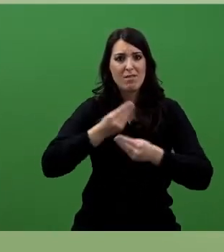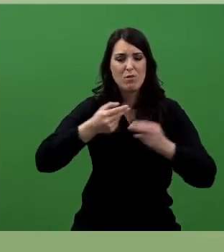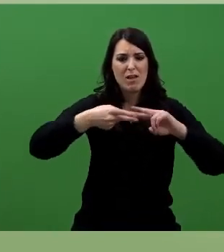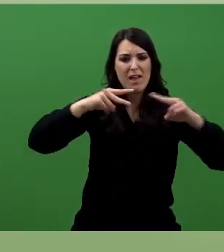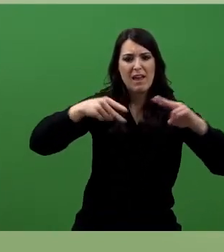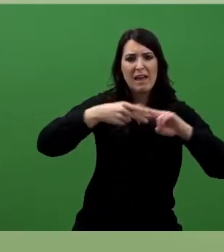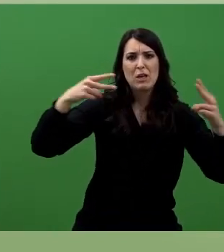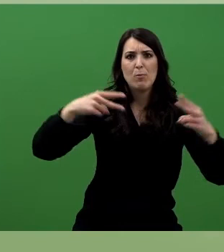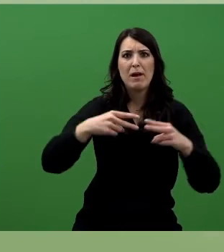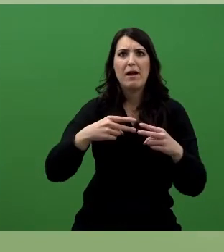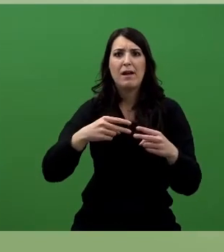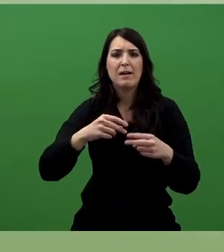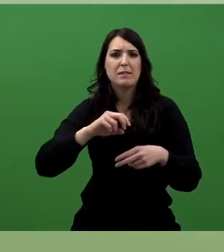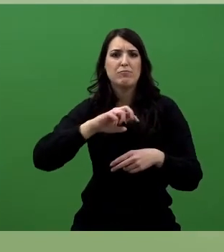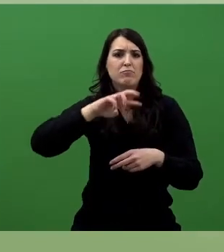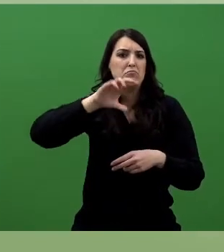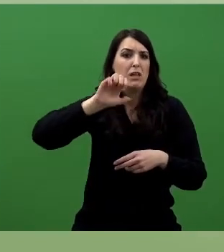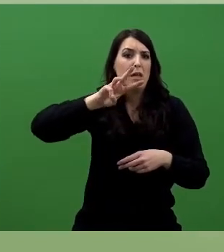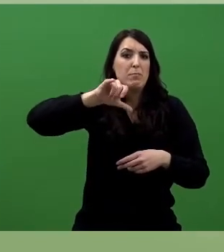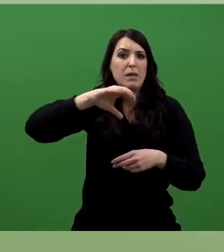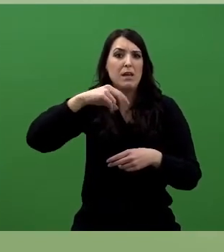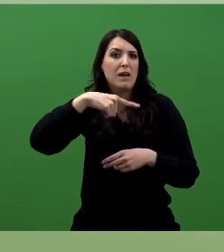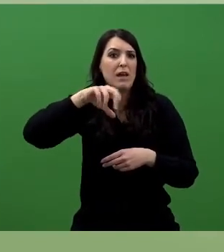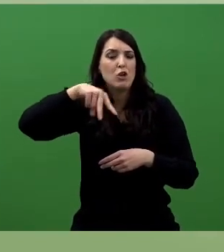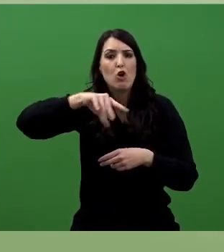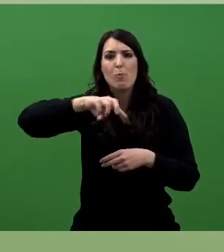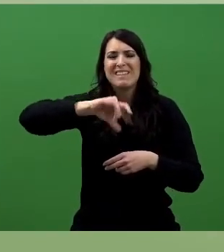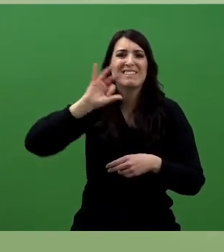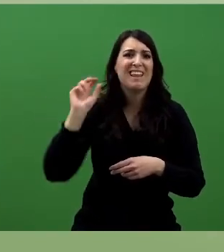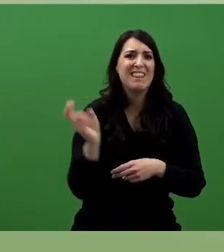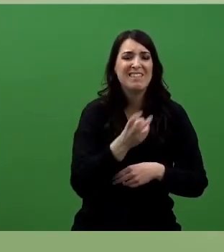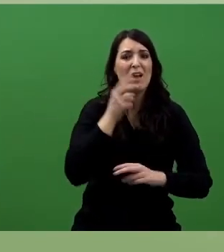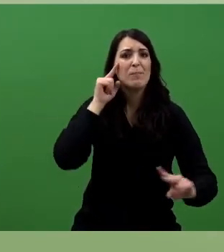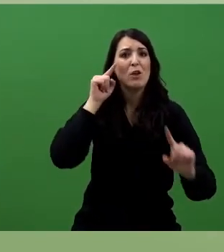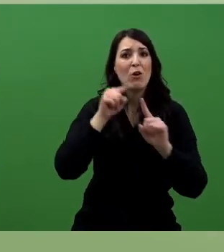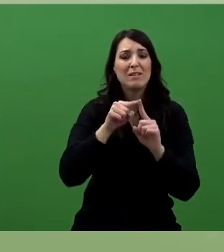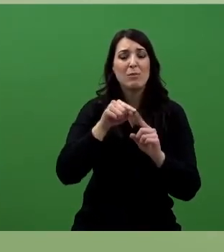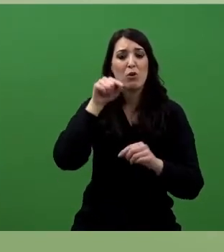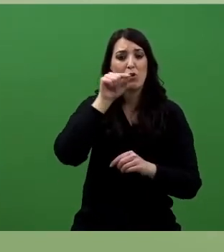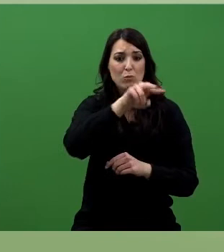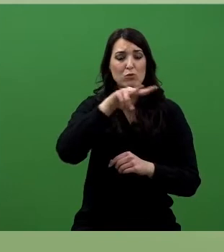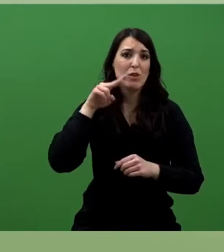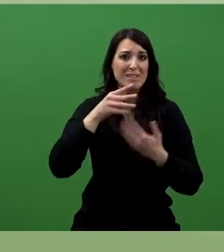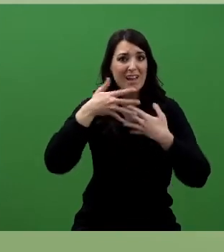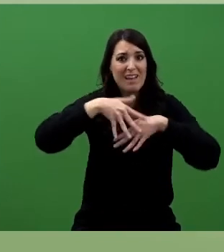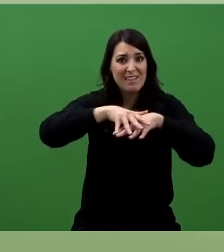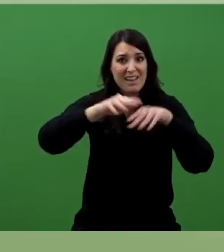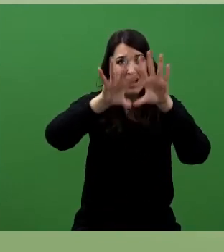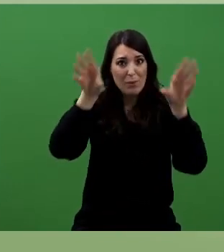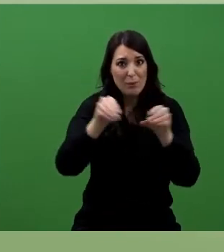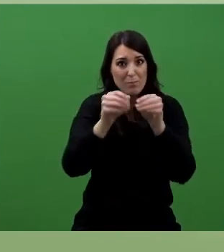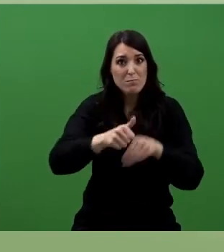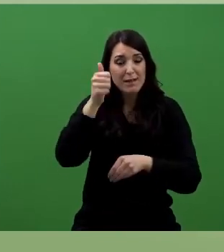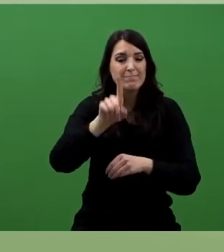genomas, transcriptomas, epigenomas, metabolomas, proteomas, etcétera, para poder, con esta visión más integrada, llegar al